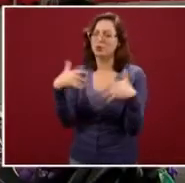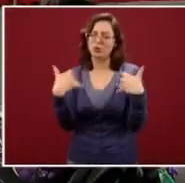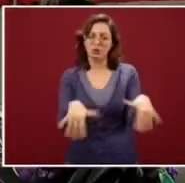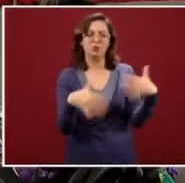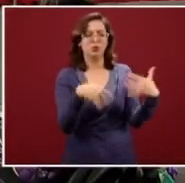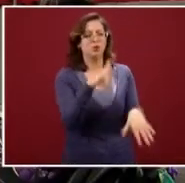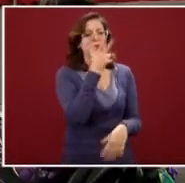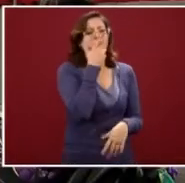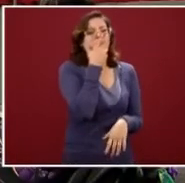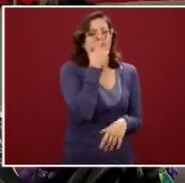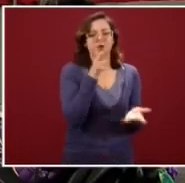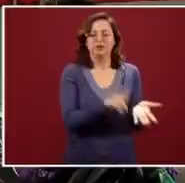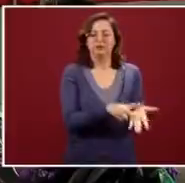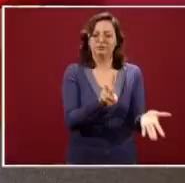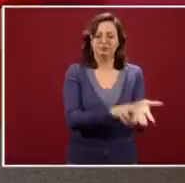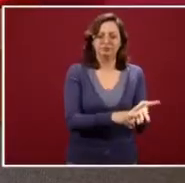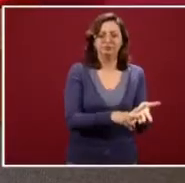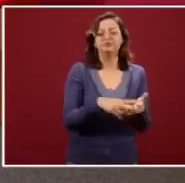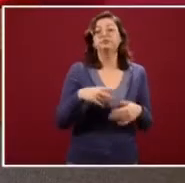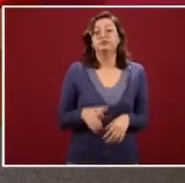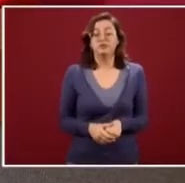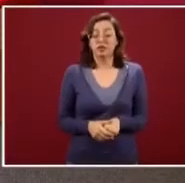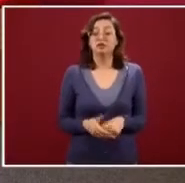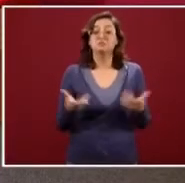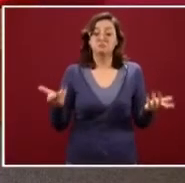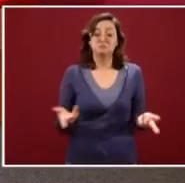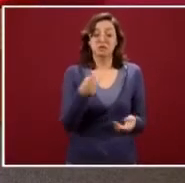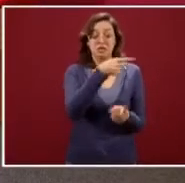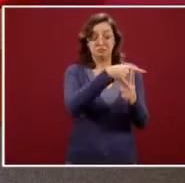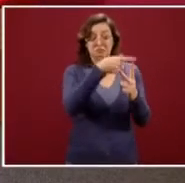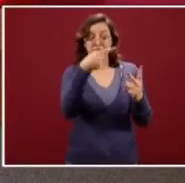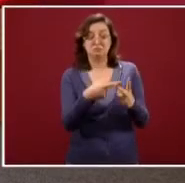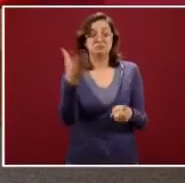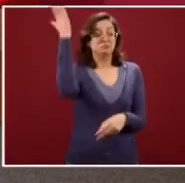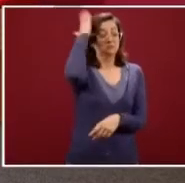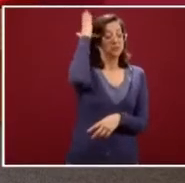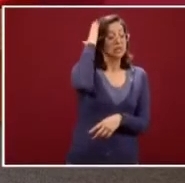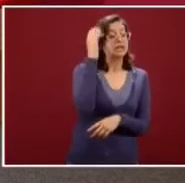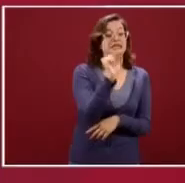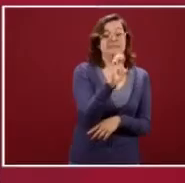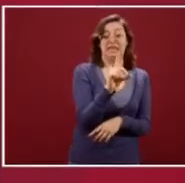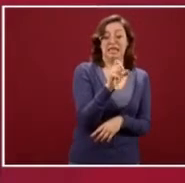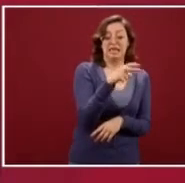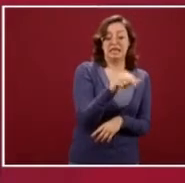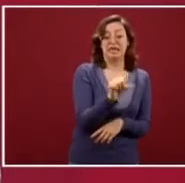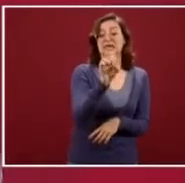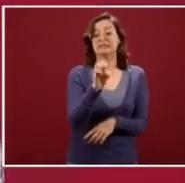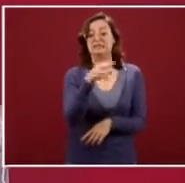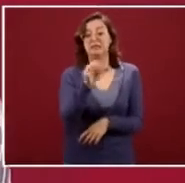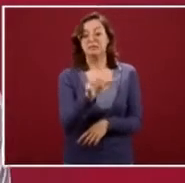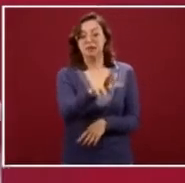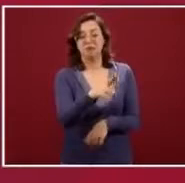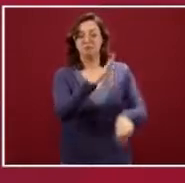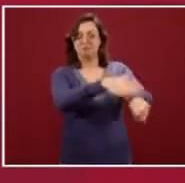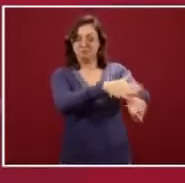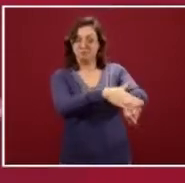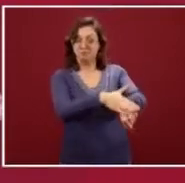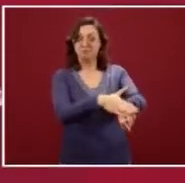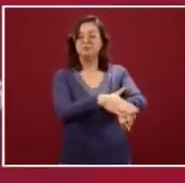Armadas. Entonces, el presidente ha instruido a los titulares de la Secretaría de la Defensa y la Secretaría de Marina a que